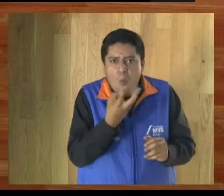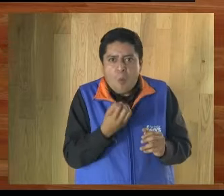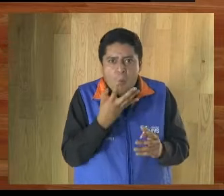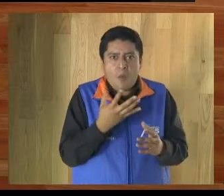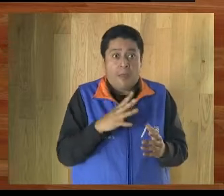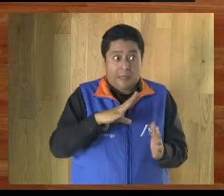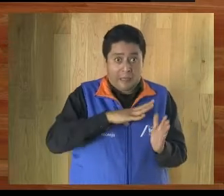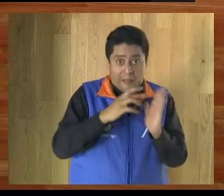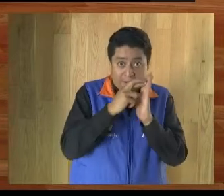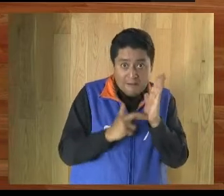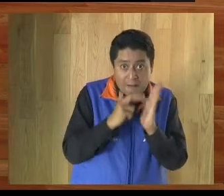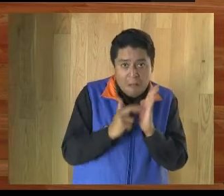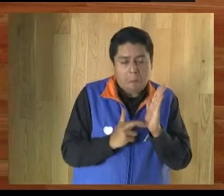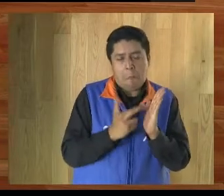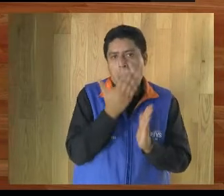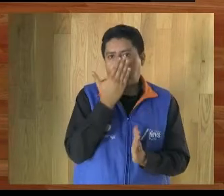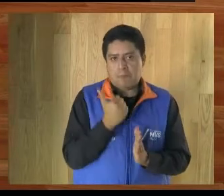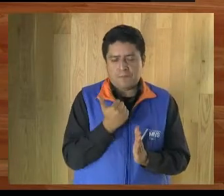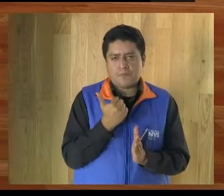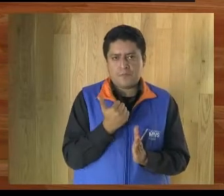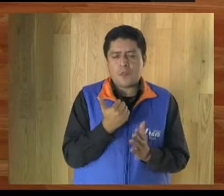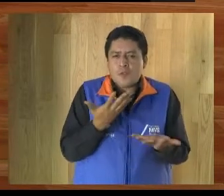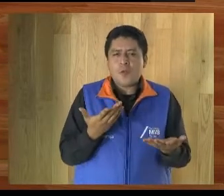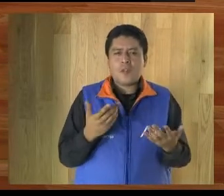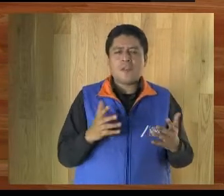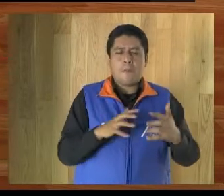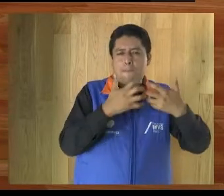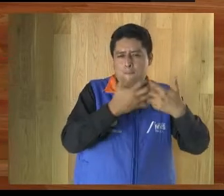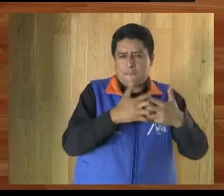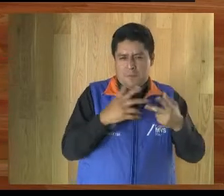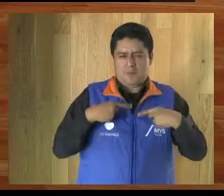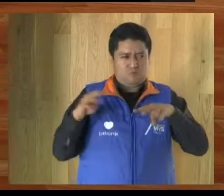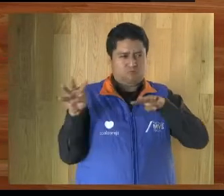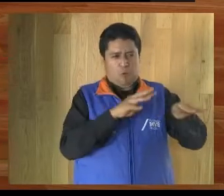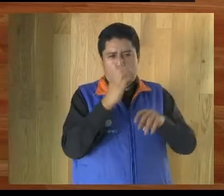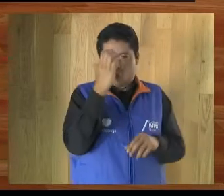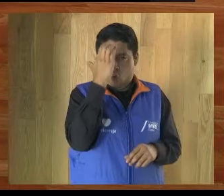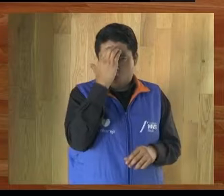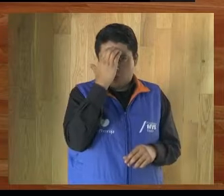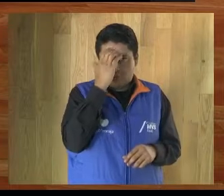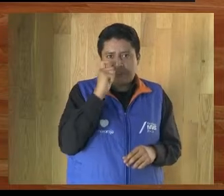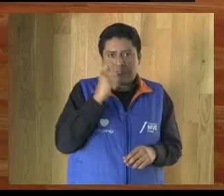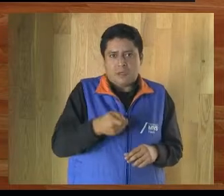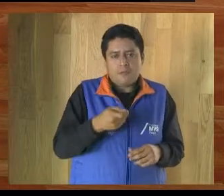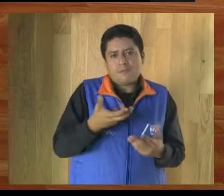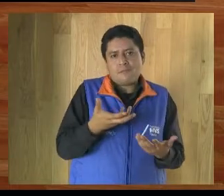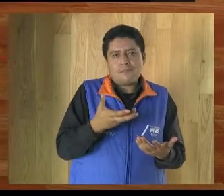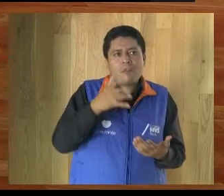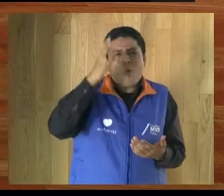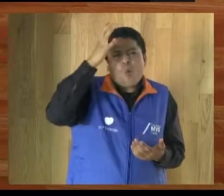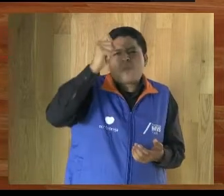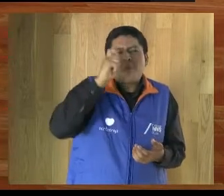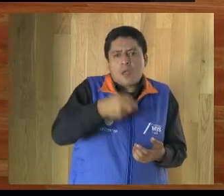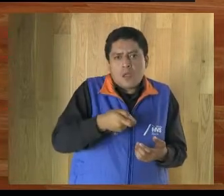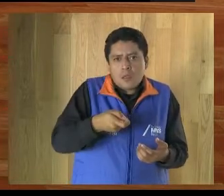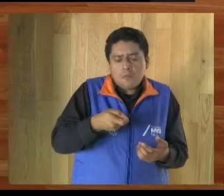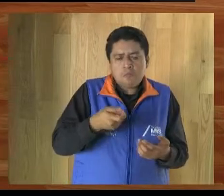adecuadamente. La reputación, les recuerdo aquí, es un conjunto de percepciones que tienen sobre la